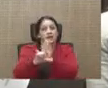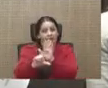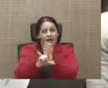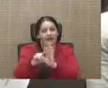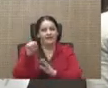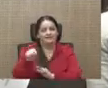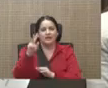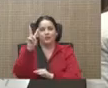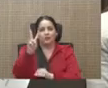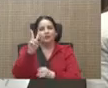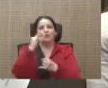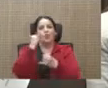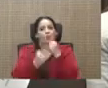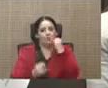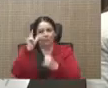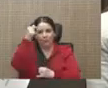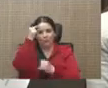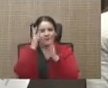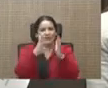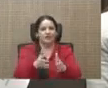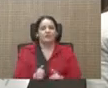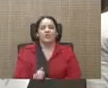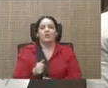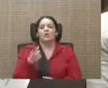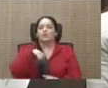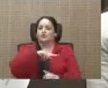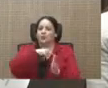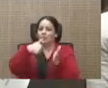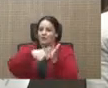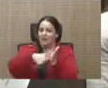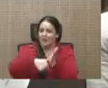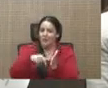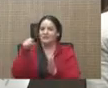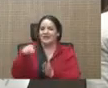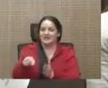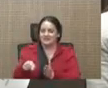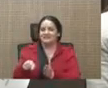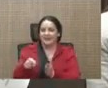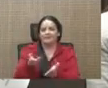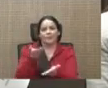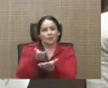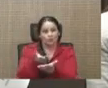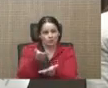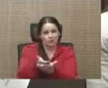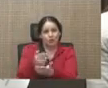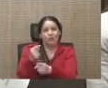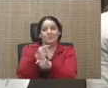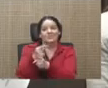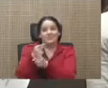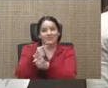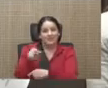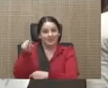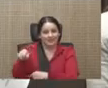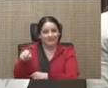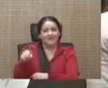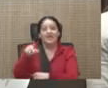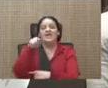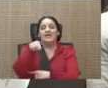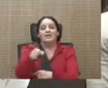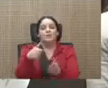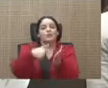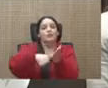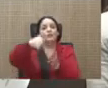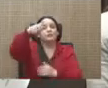moción de censura, no porque seamos anexo del gobierno ni de nadie. Votaremos en contra porque no queremos que un instrumento creado para